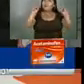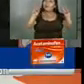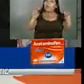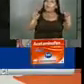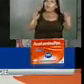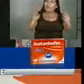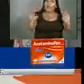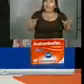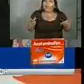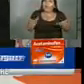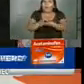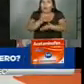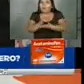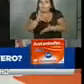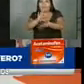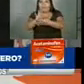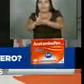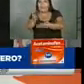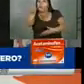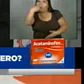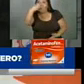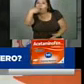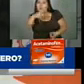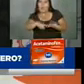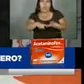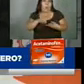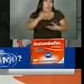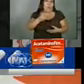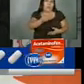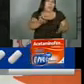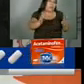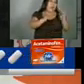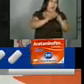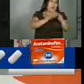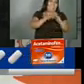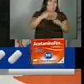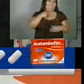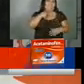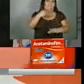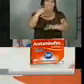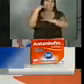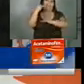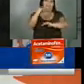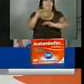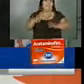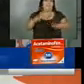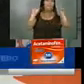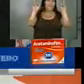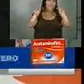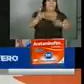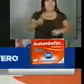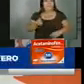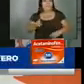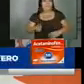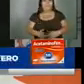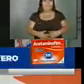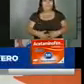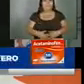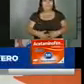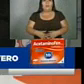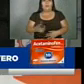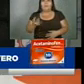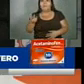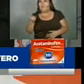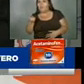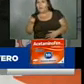capacidad de acceso a alimentos, acceso a bienes y servicios está muy limitado por la dinámica económica. No estamos